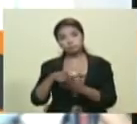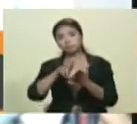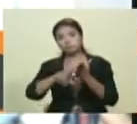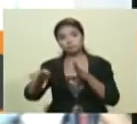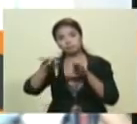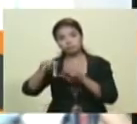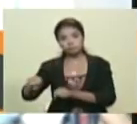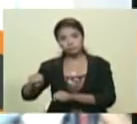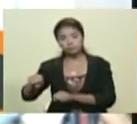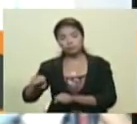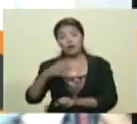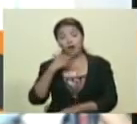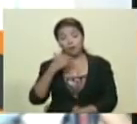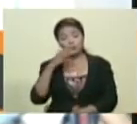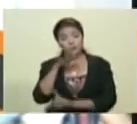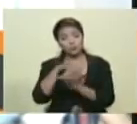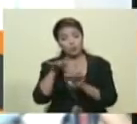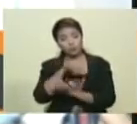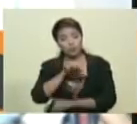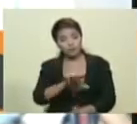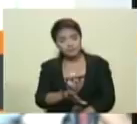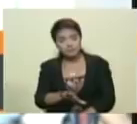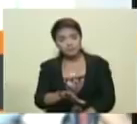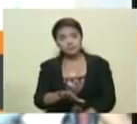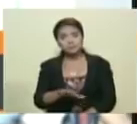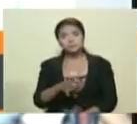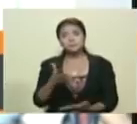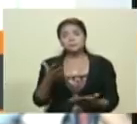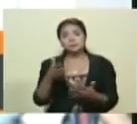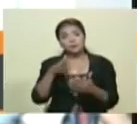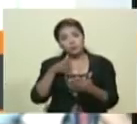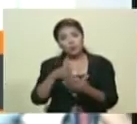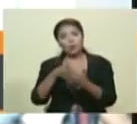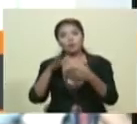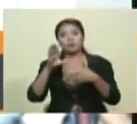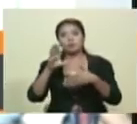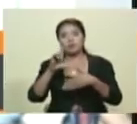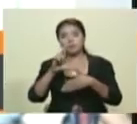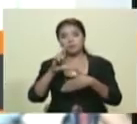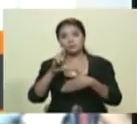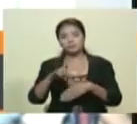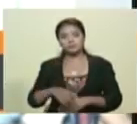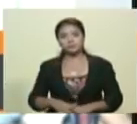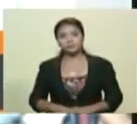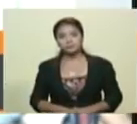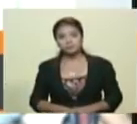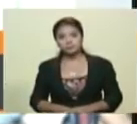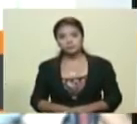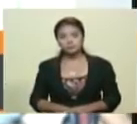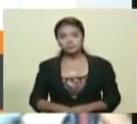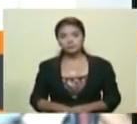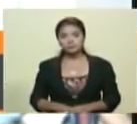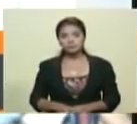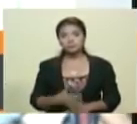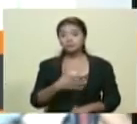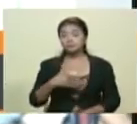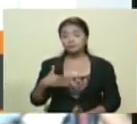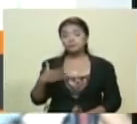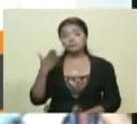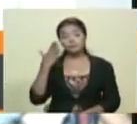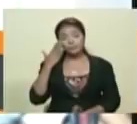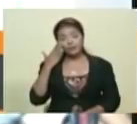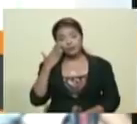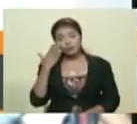una semejante empresa contra América Latina. Queremos escuchar,